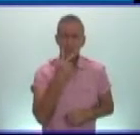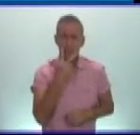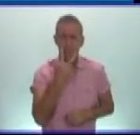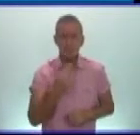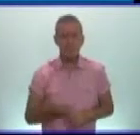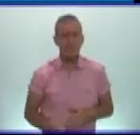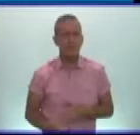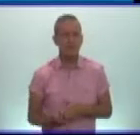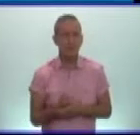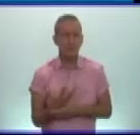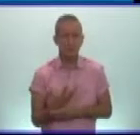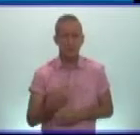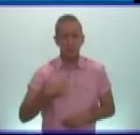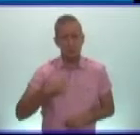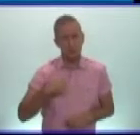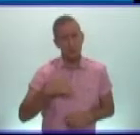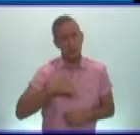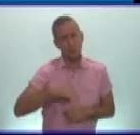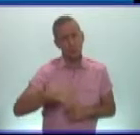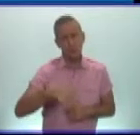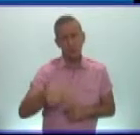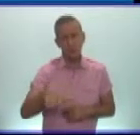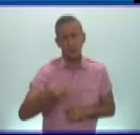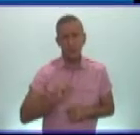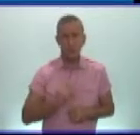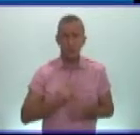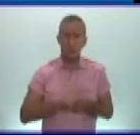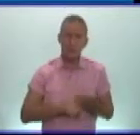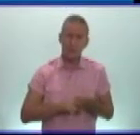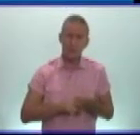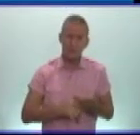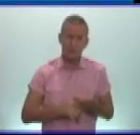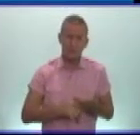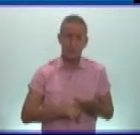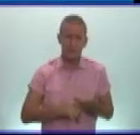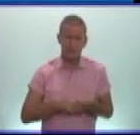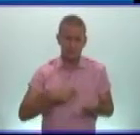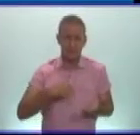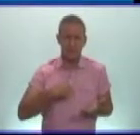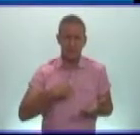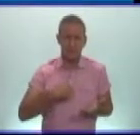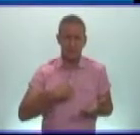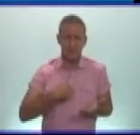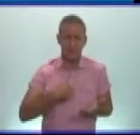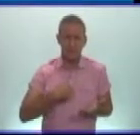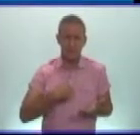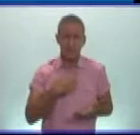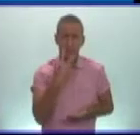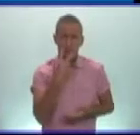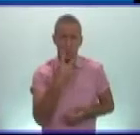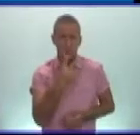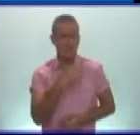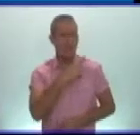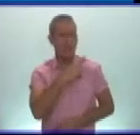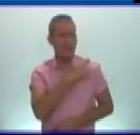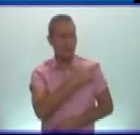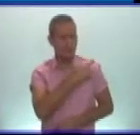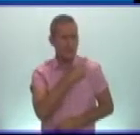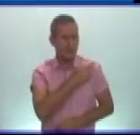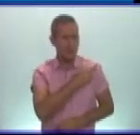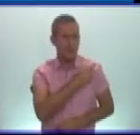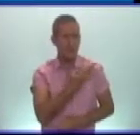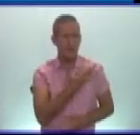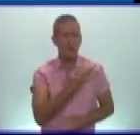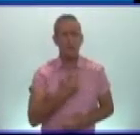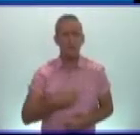cuna. Indigno sería este padre tuyo si, después de contraer la enorme responsabilidad de haberte traído al